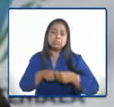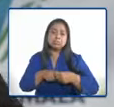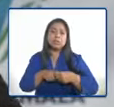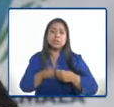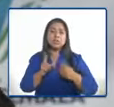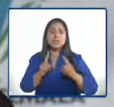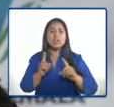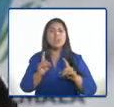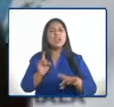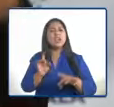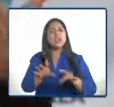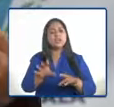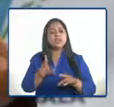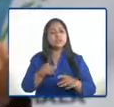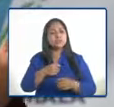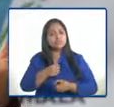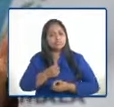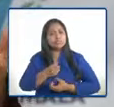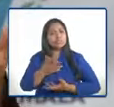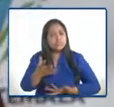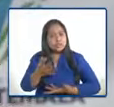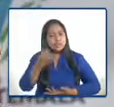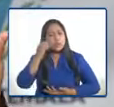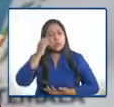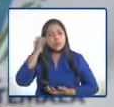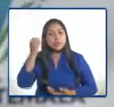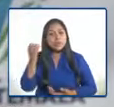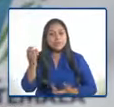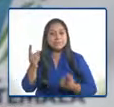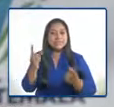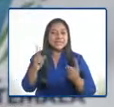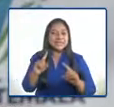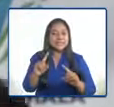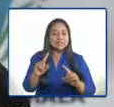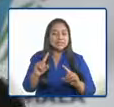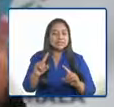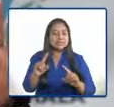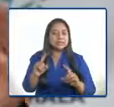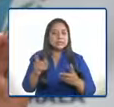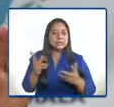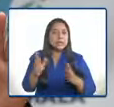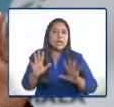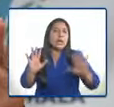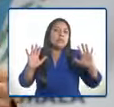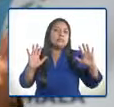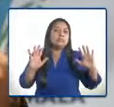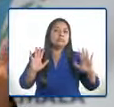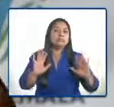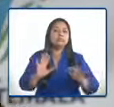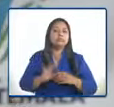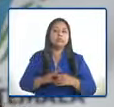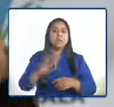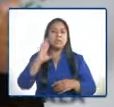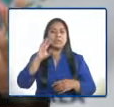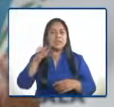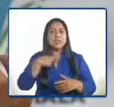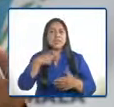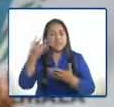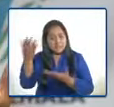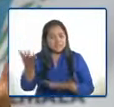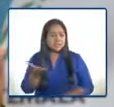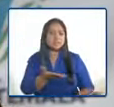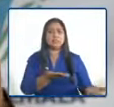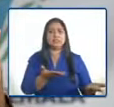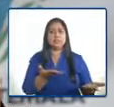pues en algunos momentos expresan su opinión, pero hasta ahí se quedan. ¿Por qué no abrirle las puertas